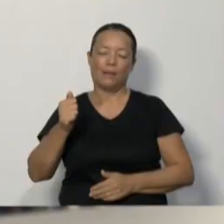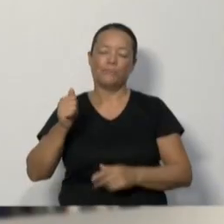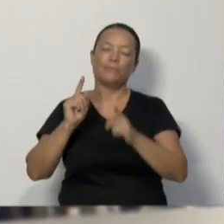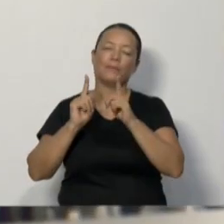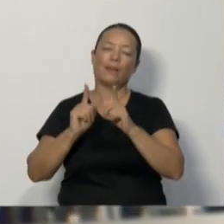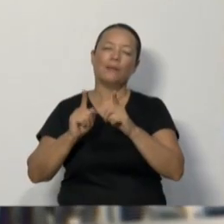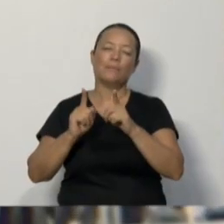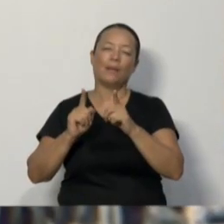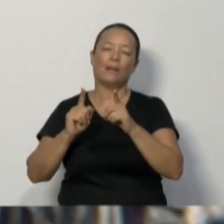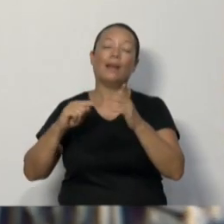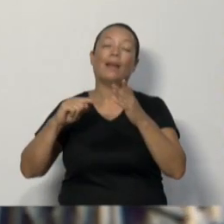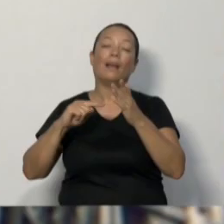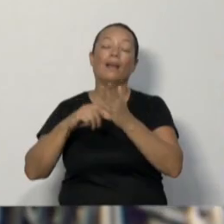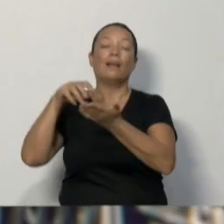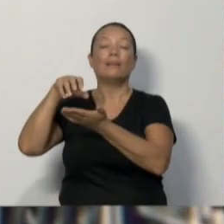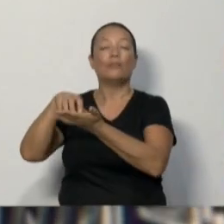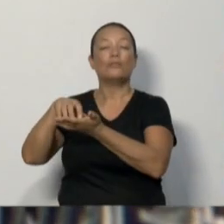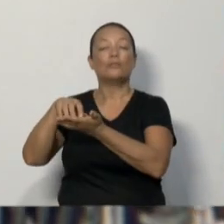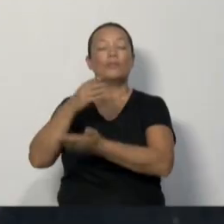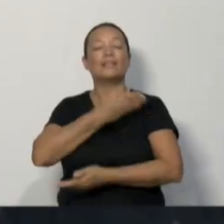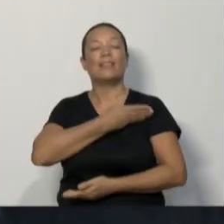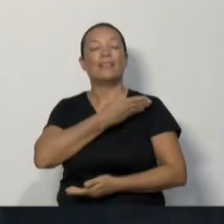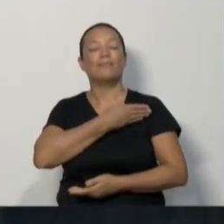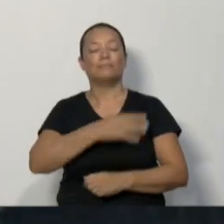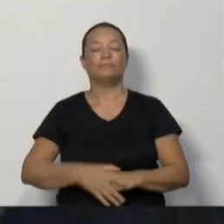finalmente en la Arquidiócesis de Santa Fe.